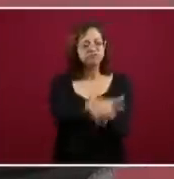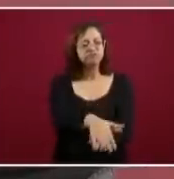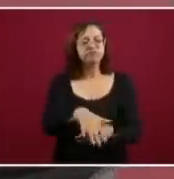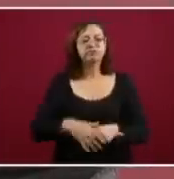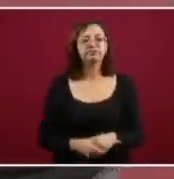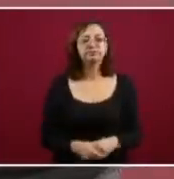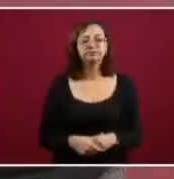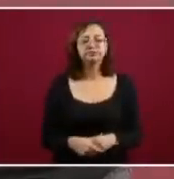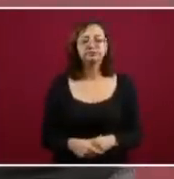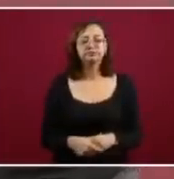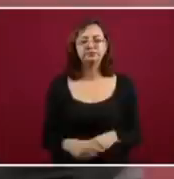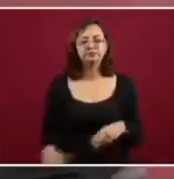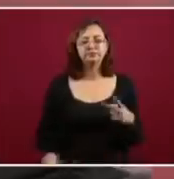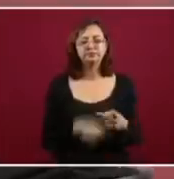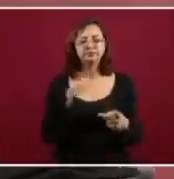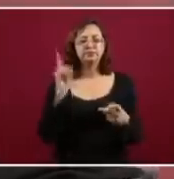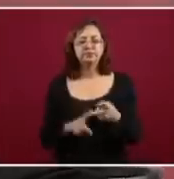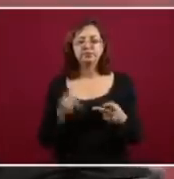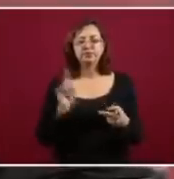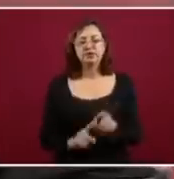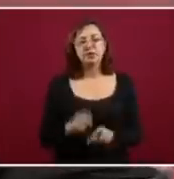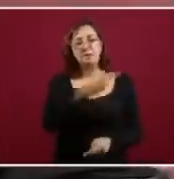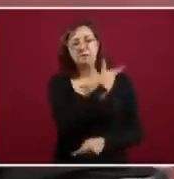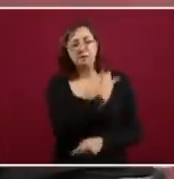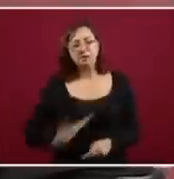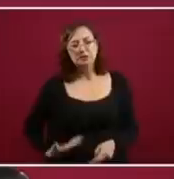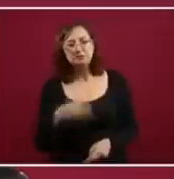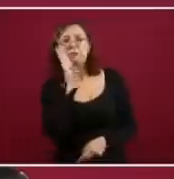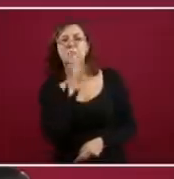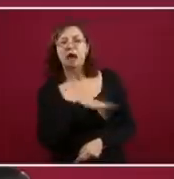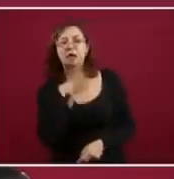modificar lo de la revocación del mandato